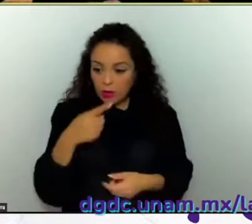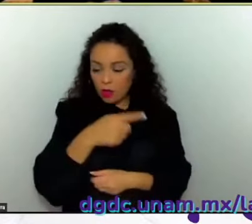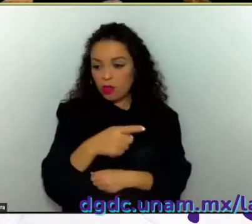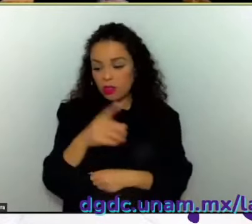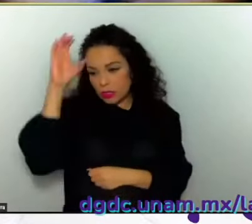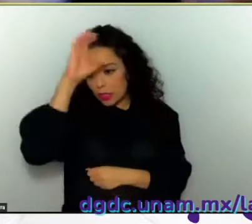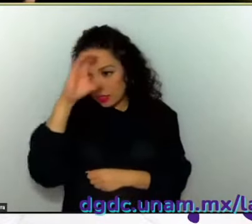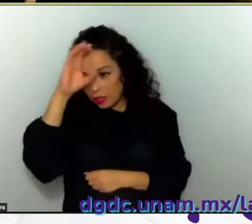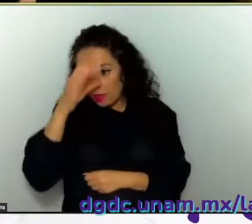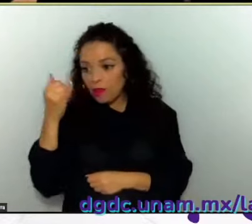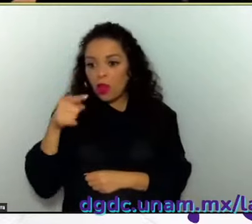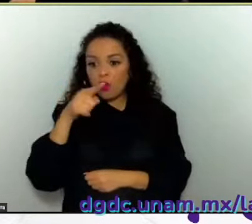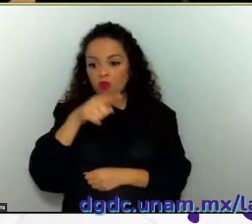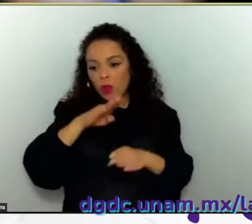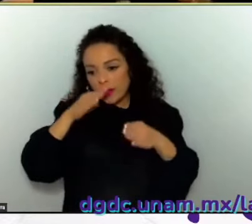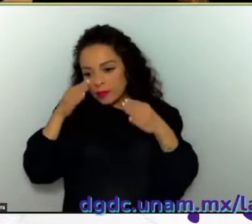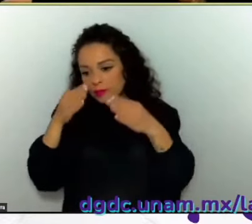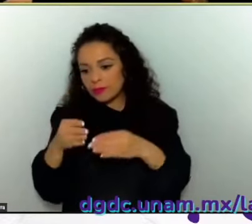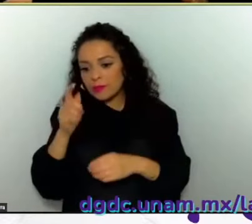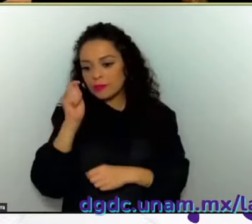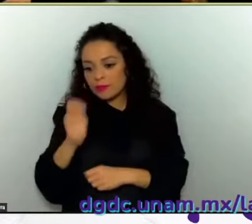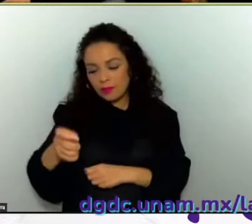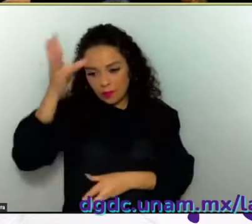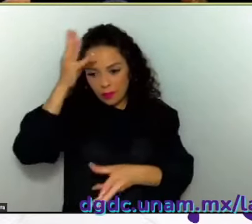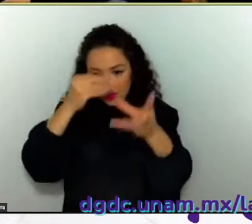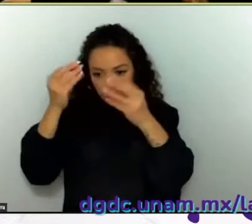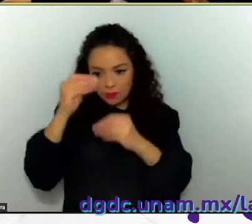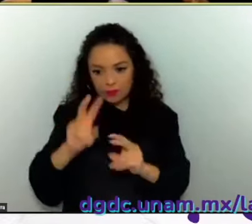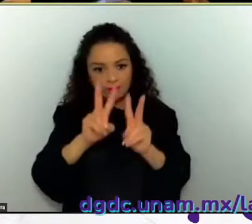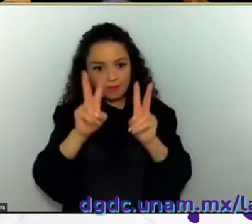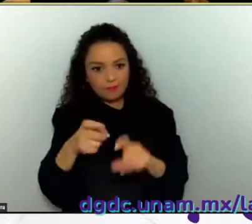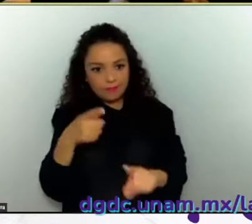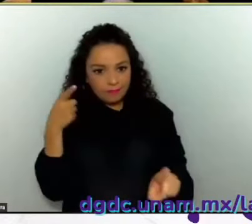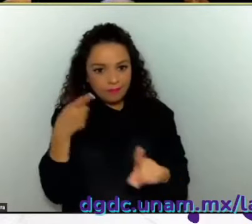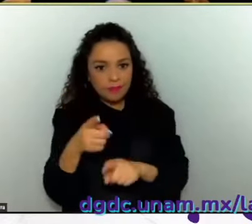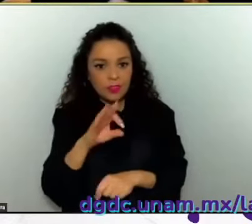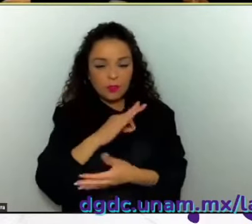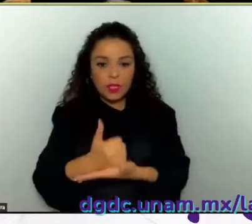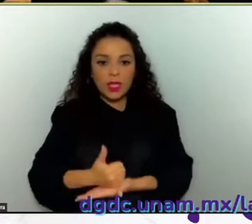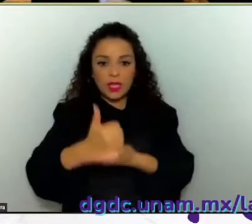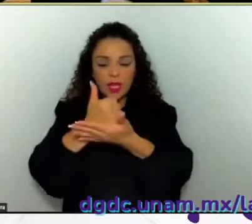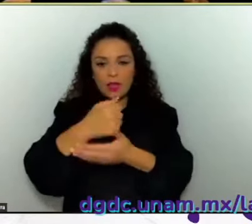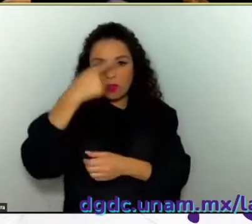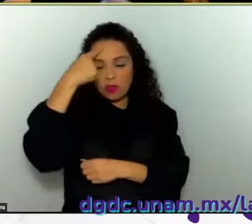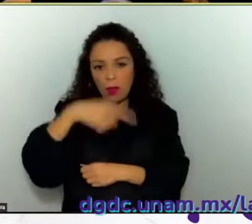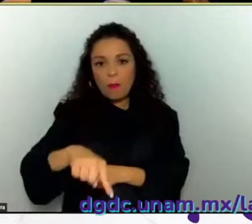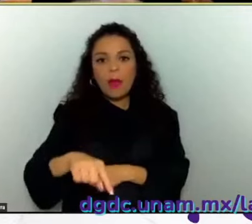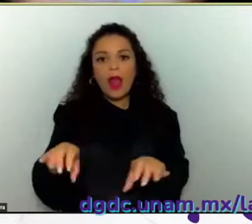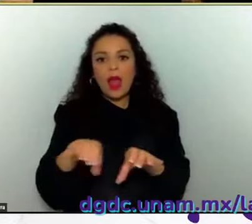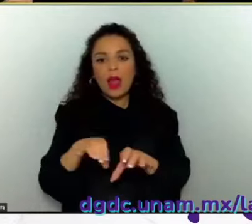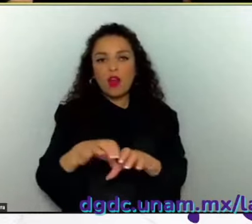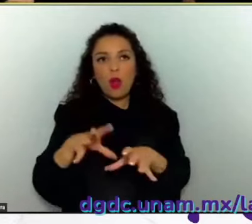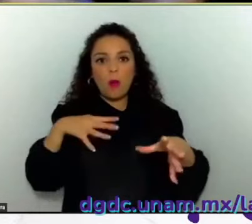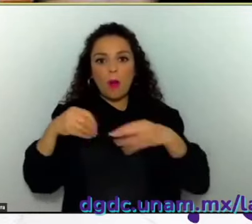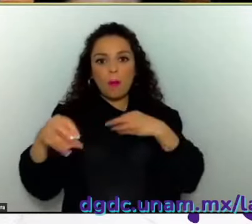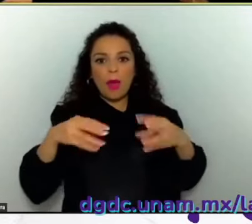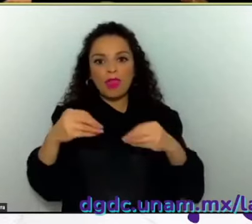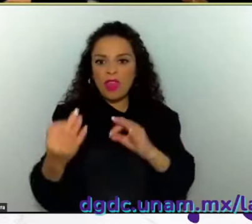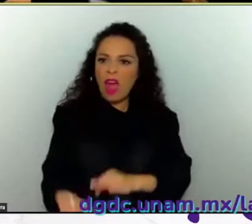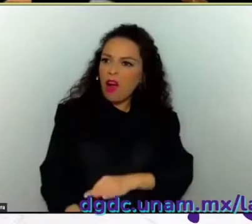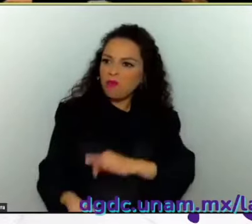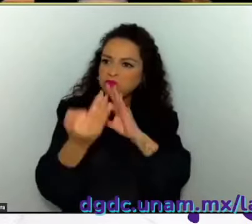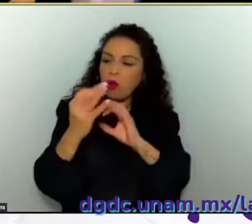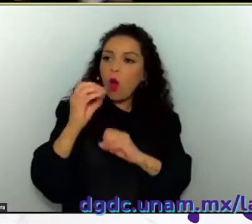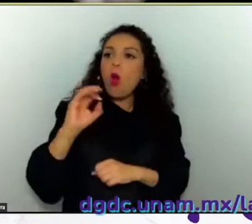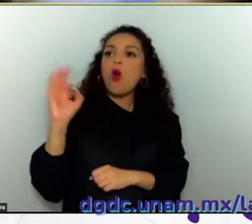del conocimiento? ¿Y de qué forma esta generación del conocimiento puede ayudarnos a enfrentar esta pandemia o las emergencias que nos vengan